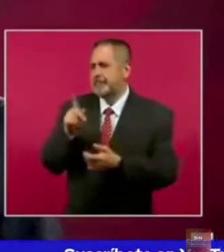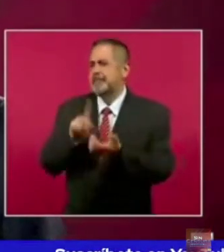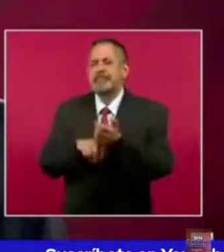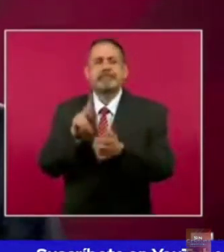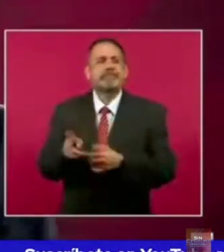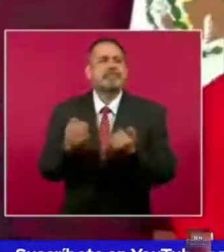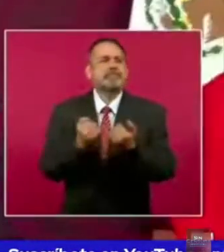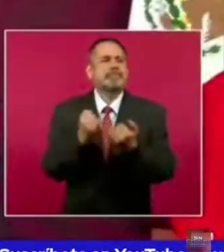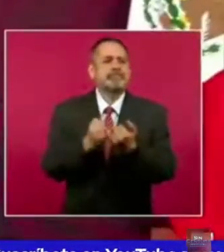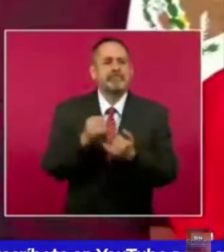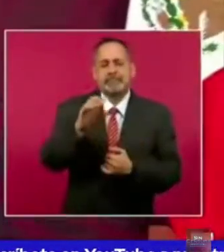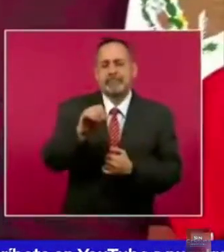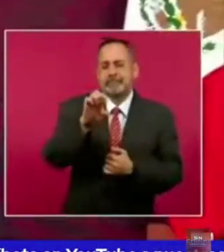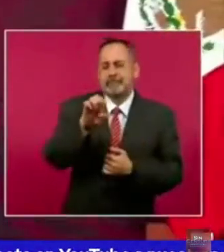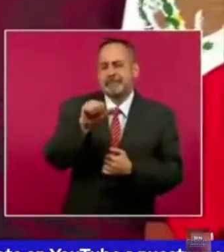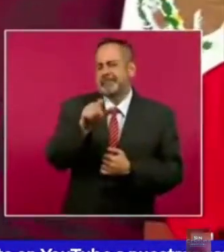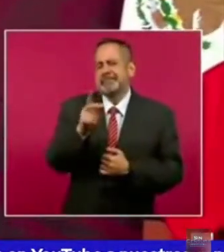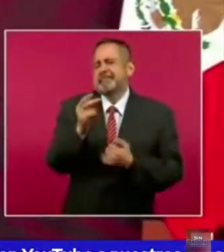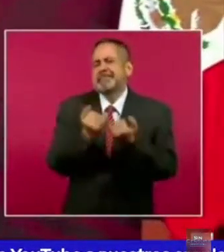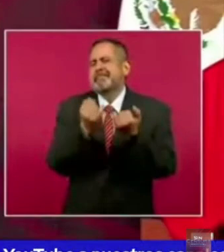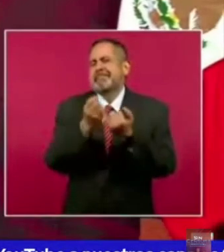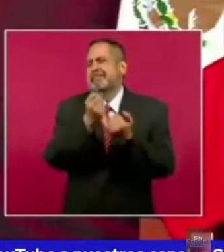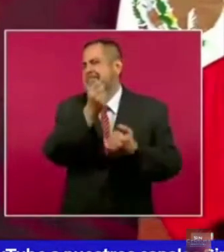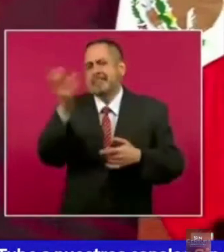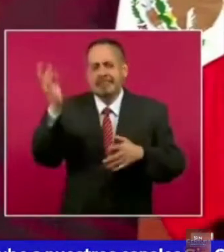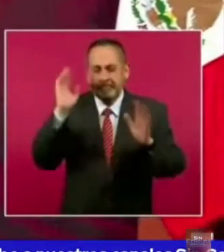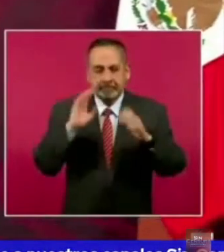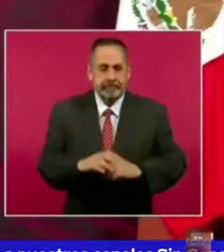como muchas otras.